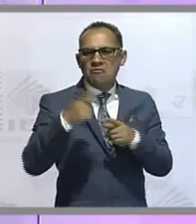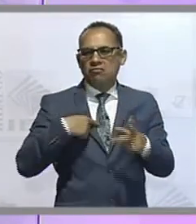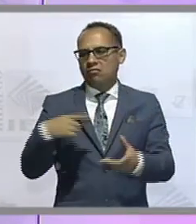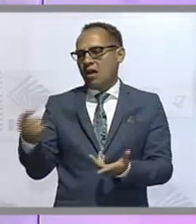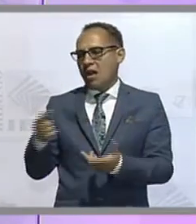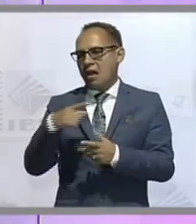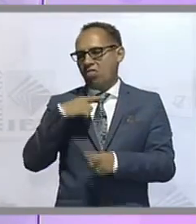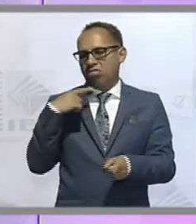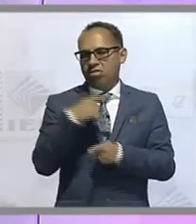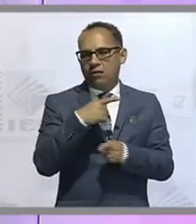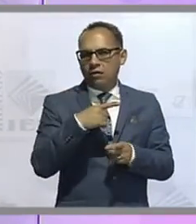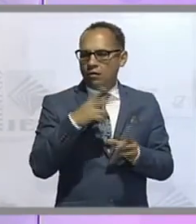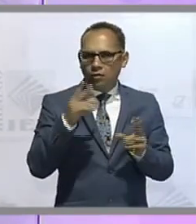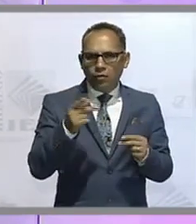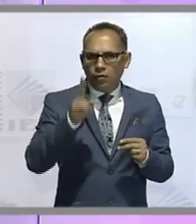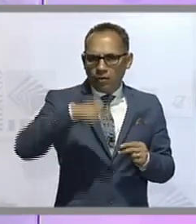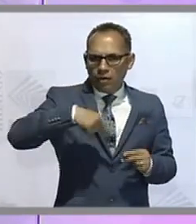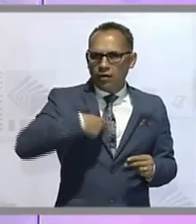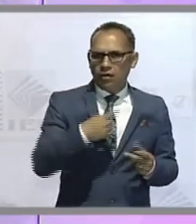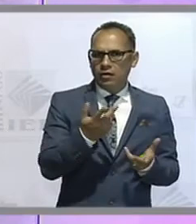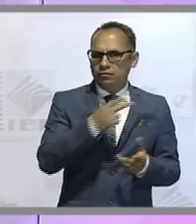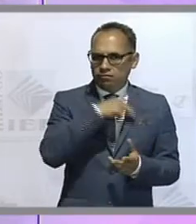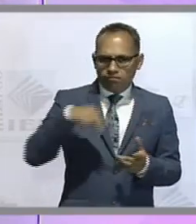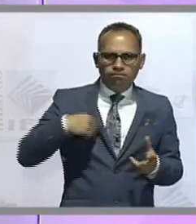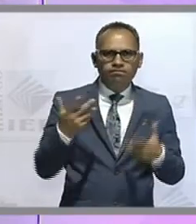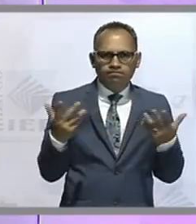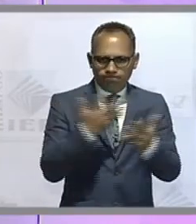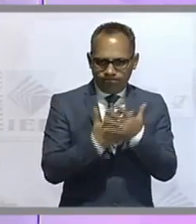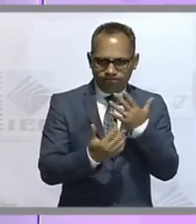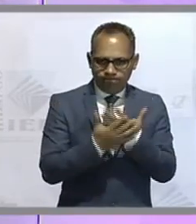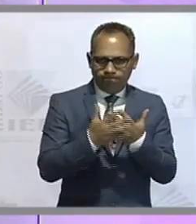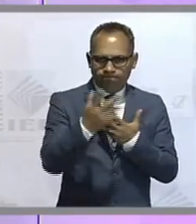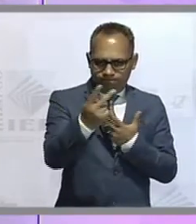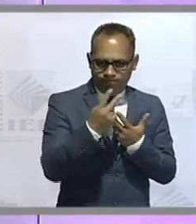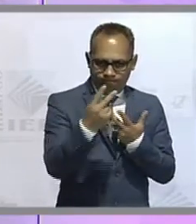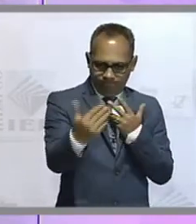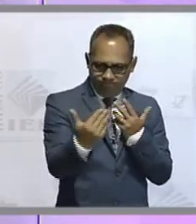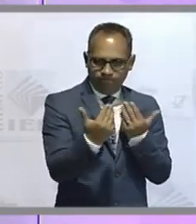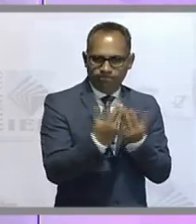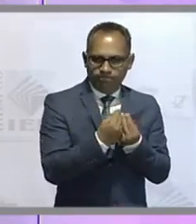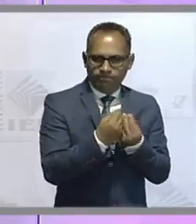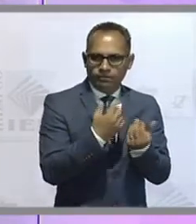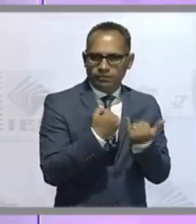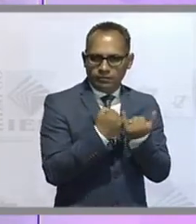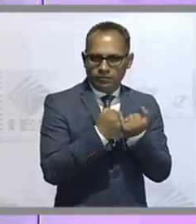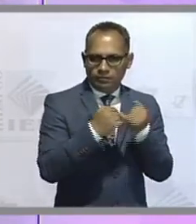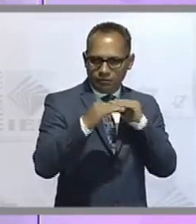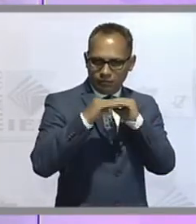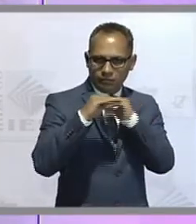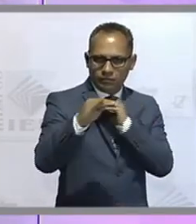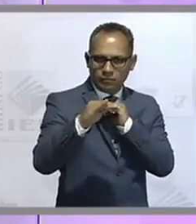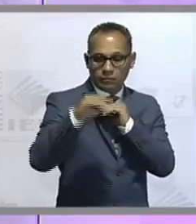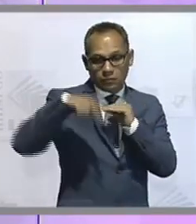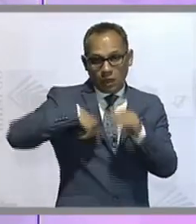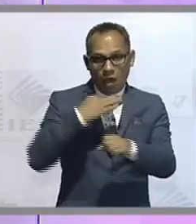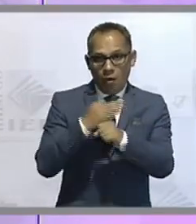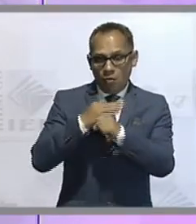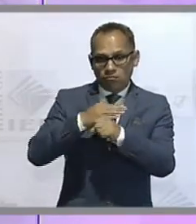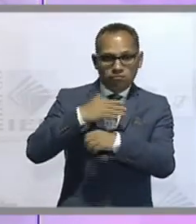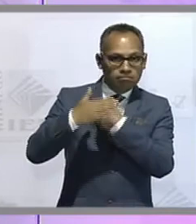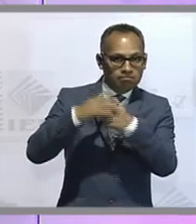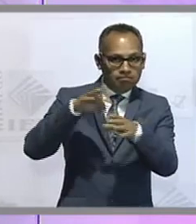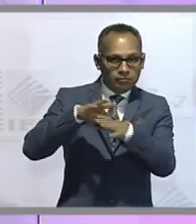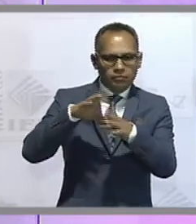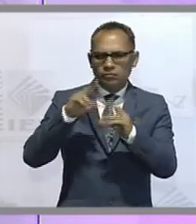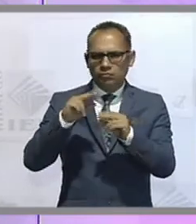por lo menos los damos pero estamos del lado de la ciudadanía no sólo en estas etapas de campaña electoral lo hemos